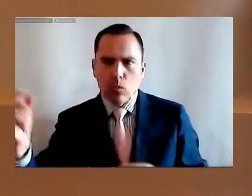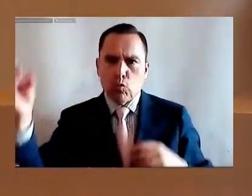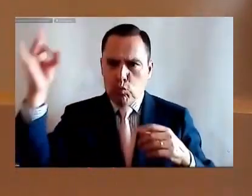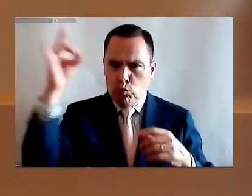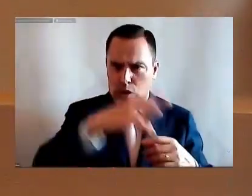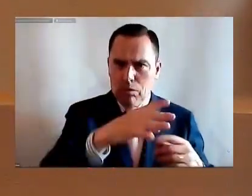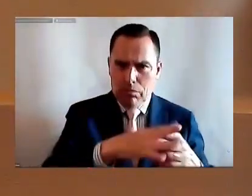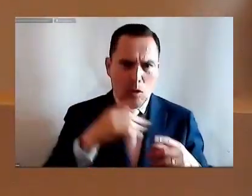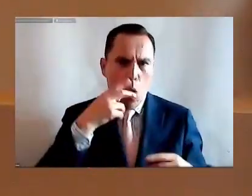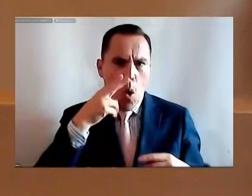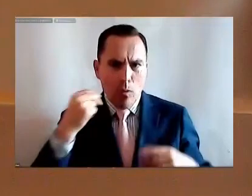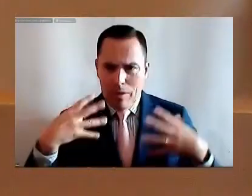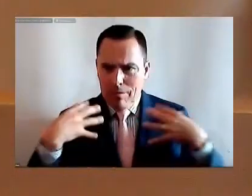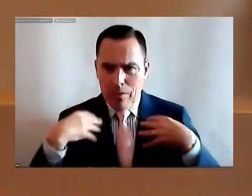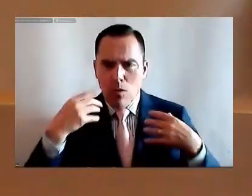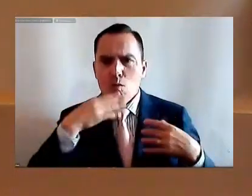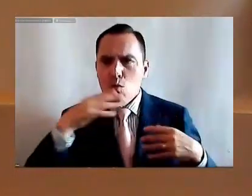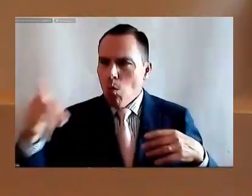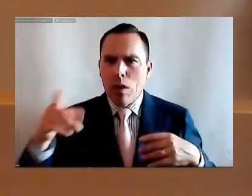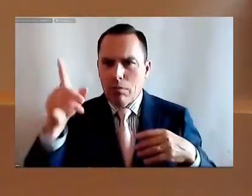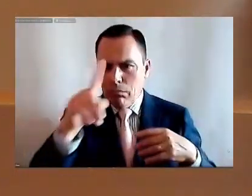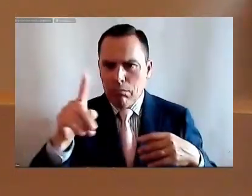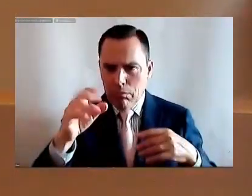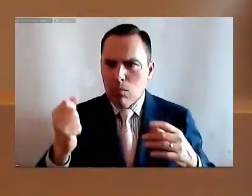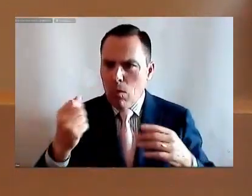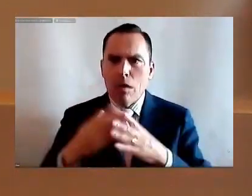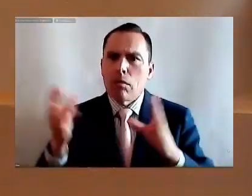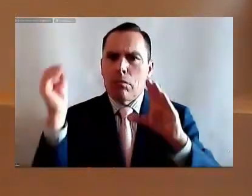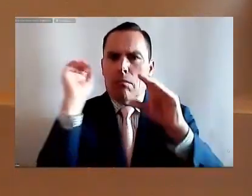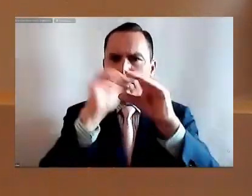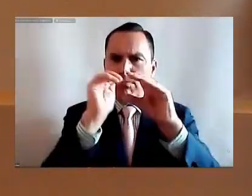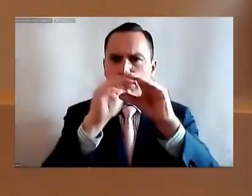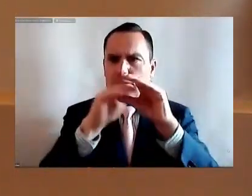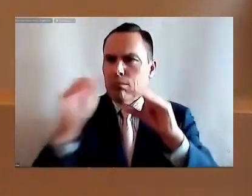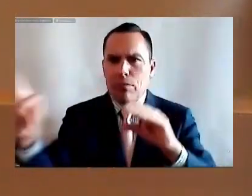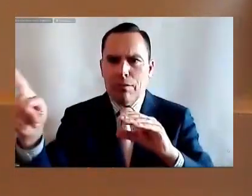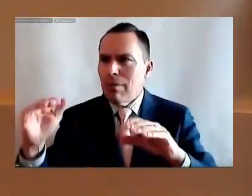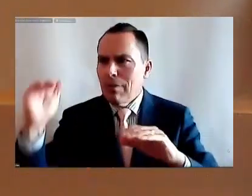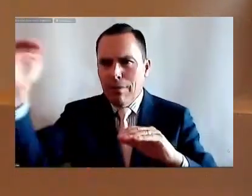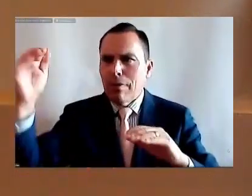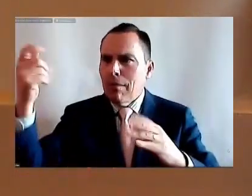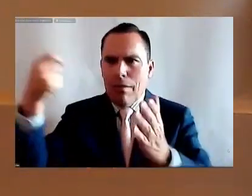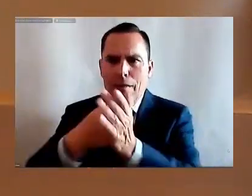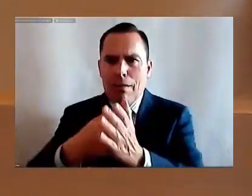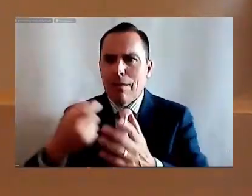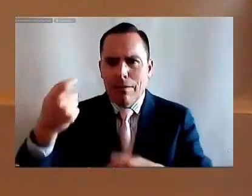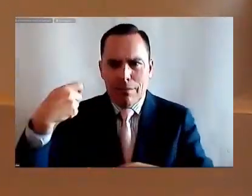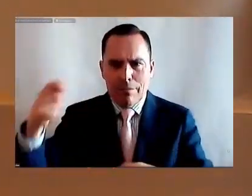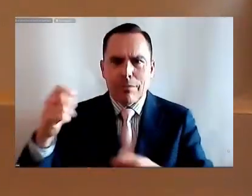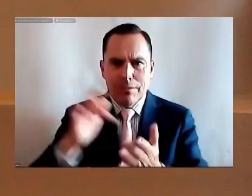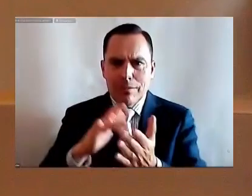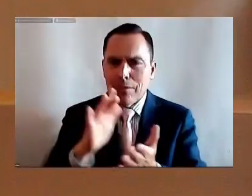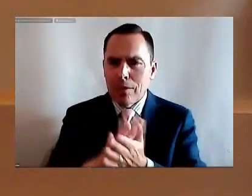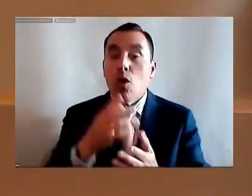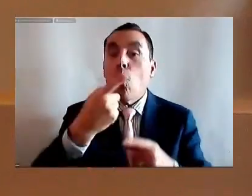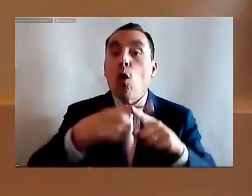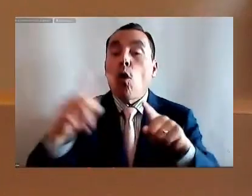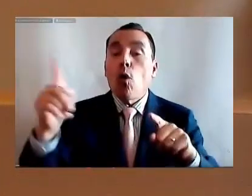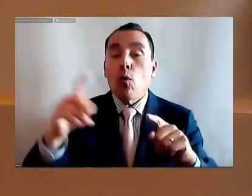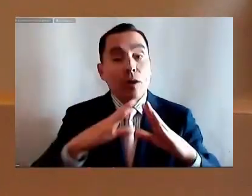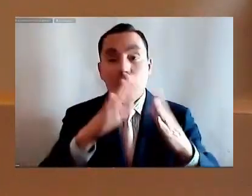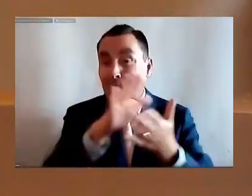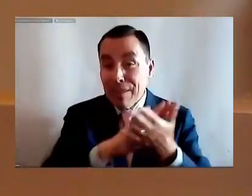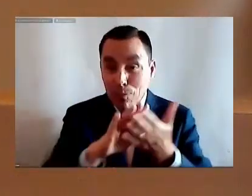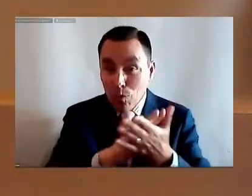debiera sobrecotizar también. Es de toda justicia. Lo mismo con la sala cuna. La sala cuna, en mi